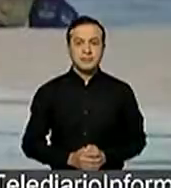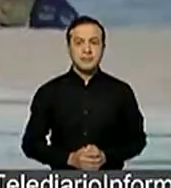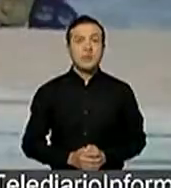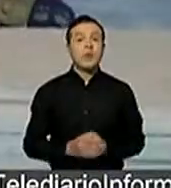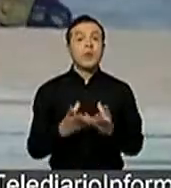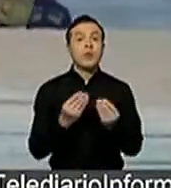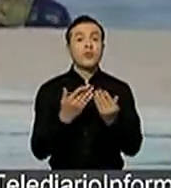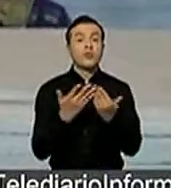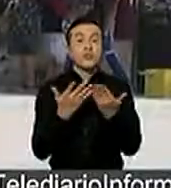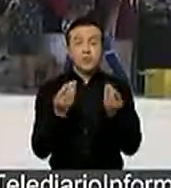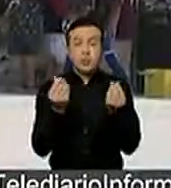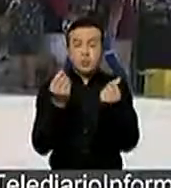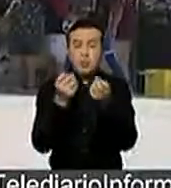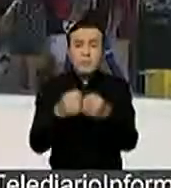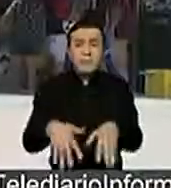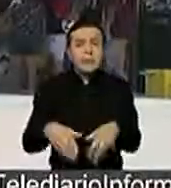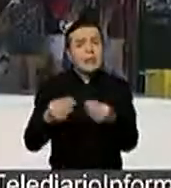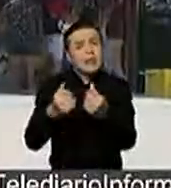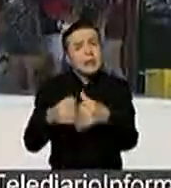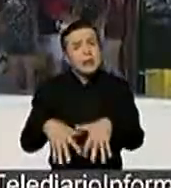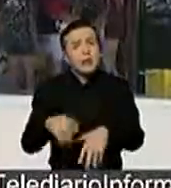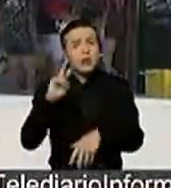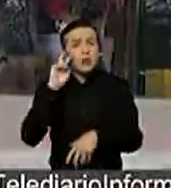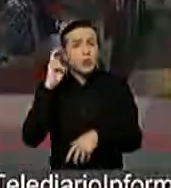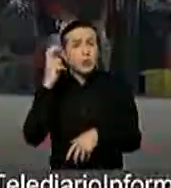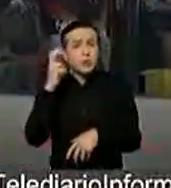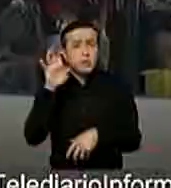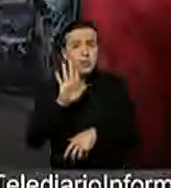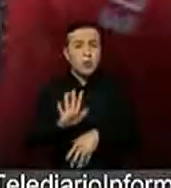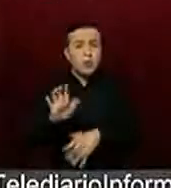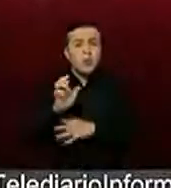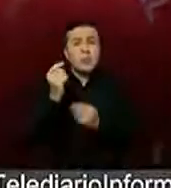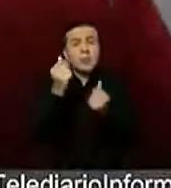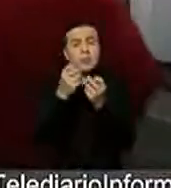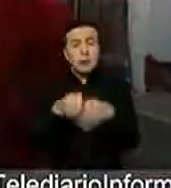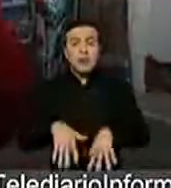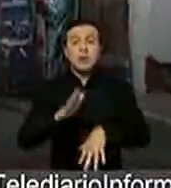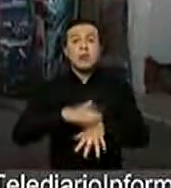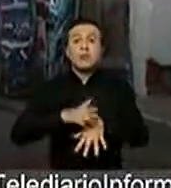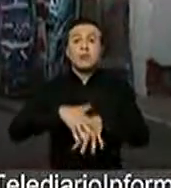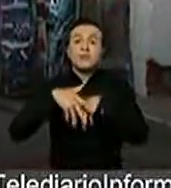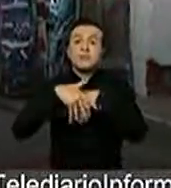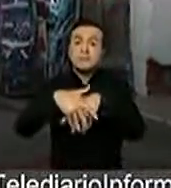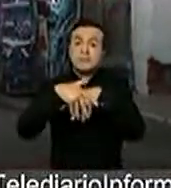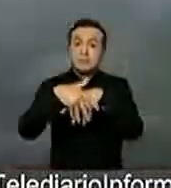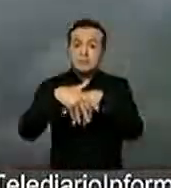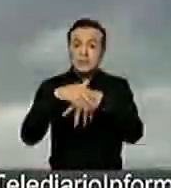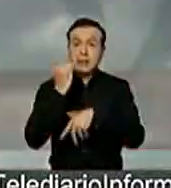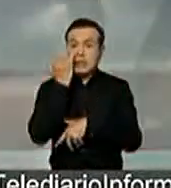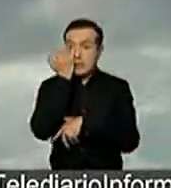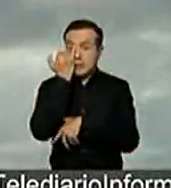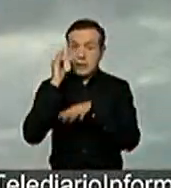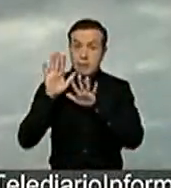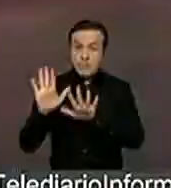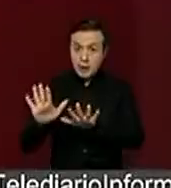Cuantiosas pérdidas económicas en el sector turístico dejan para el país las manifestaciones y el paro de los indígenas.